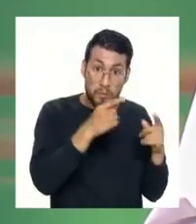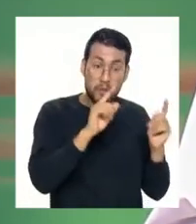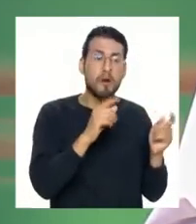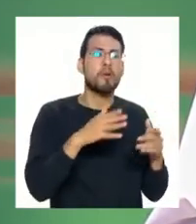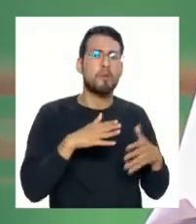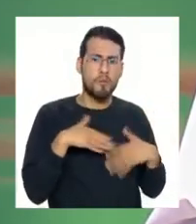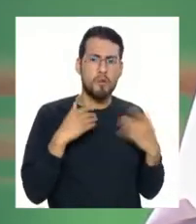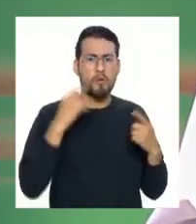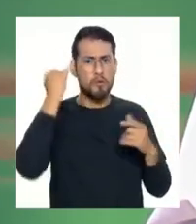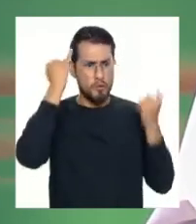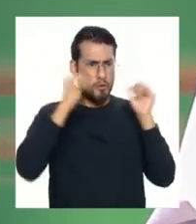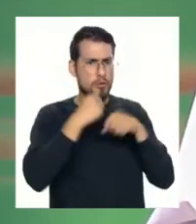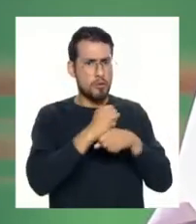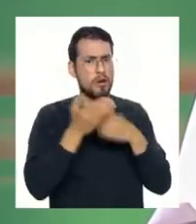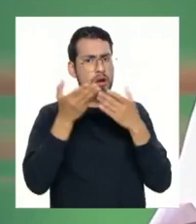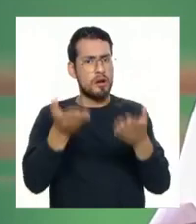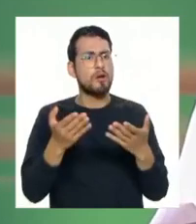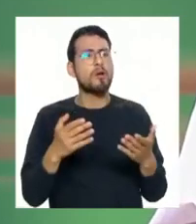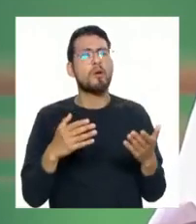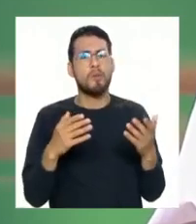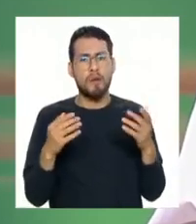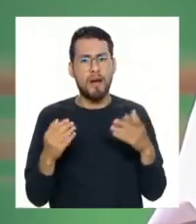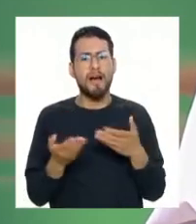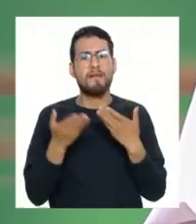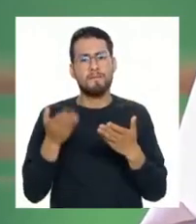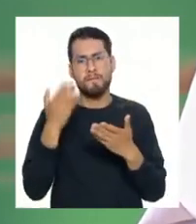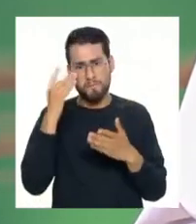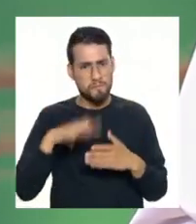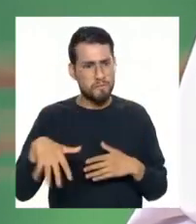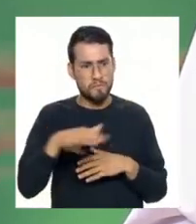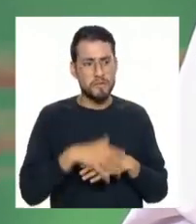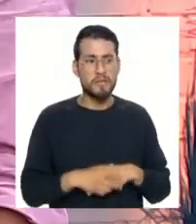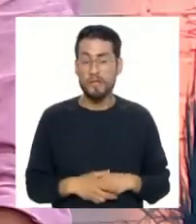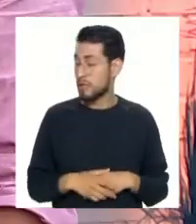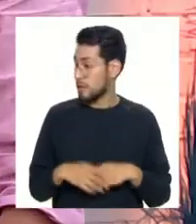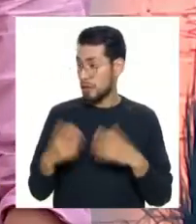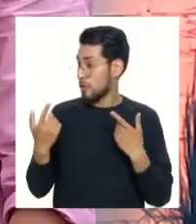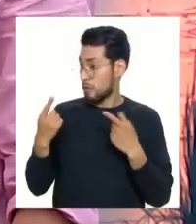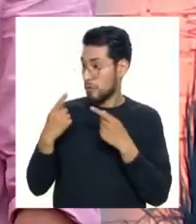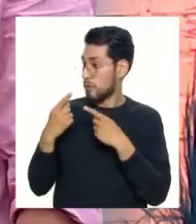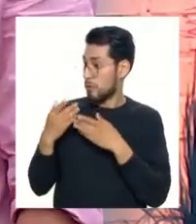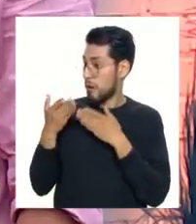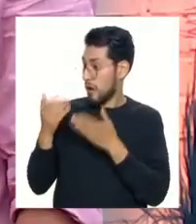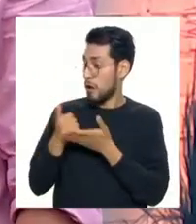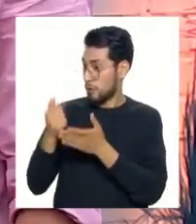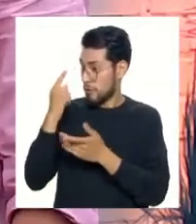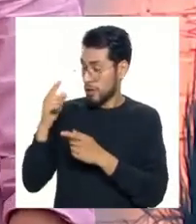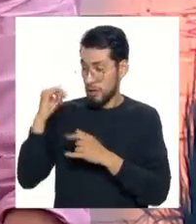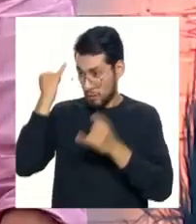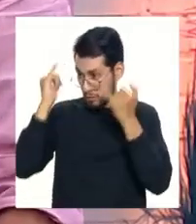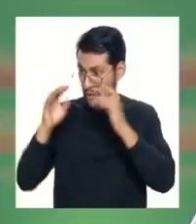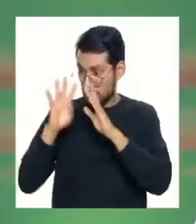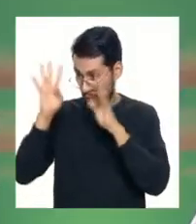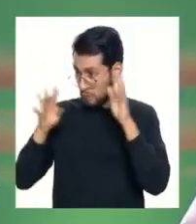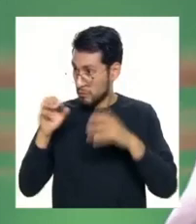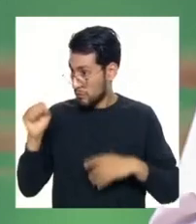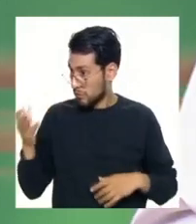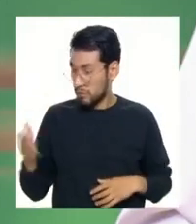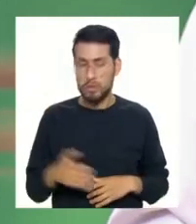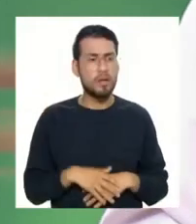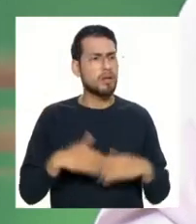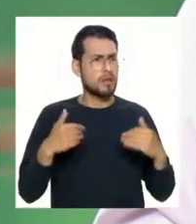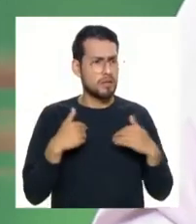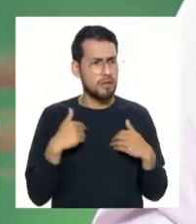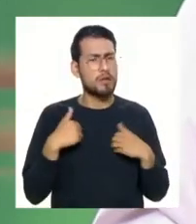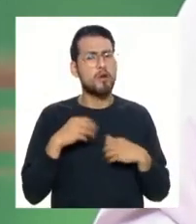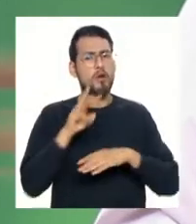que desarrollen innovaciones y puedan llegar mucho más fácilmente al mercado. ¿Siempre está abierta la ayuda a los emprendedores? Sí, sí, tenemos ya en